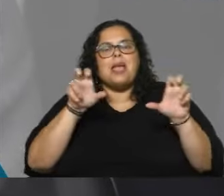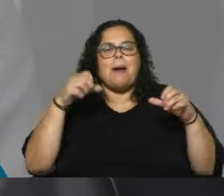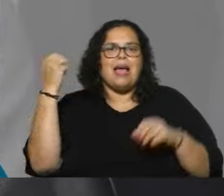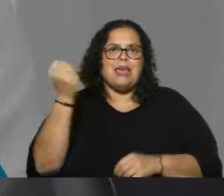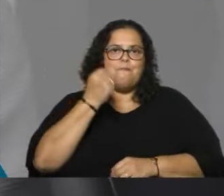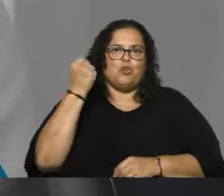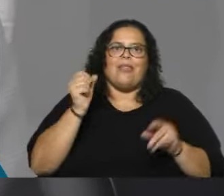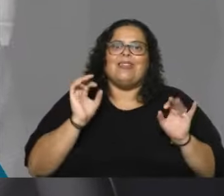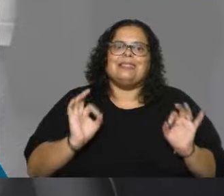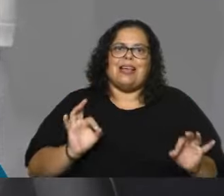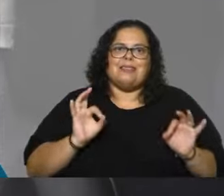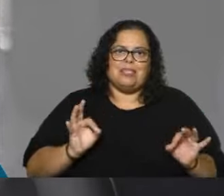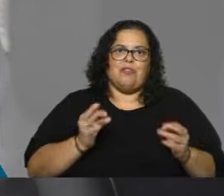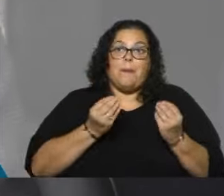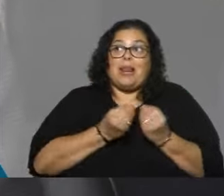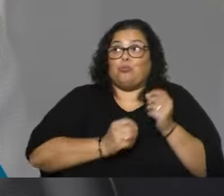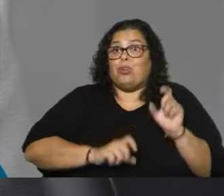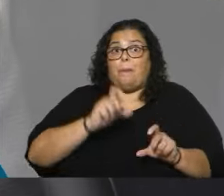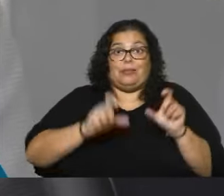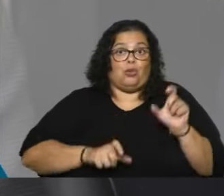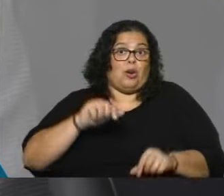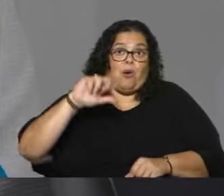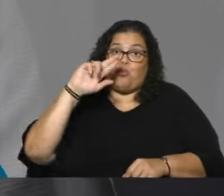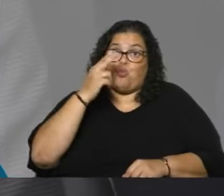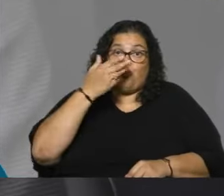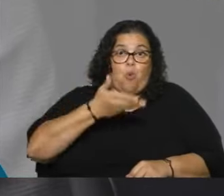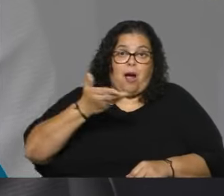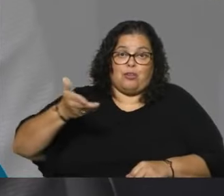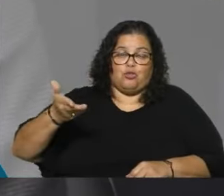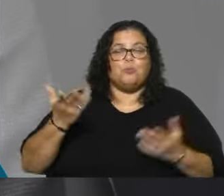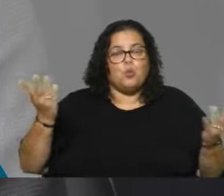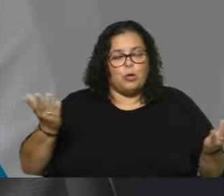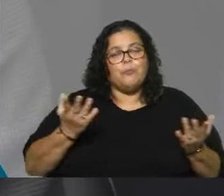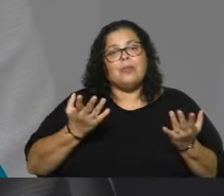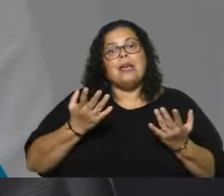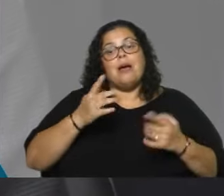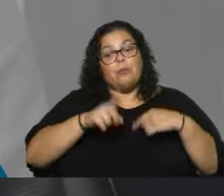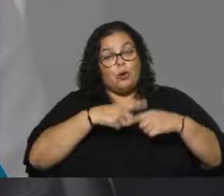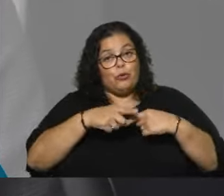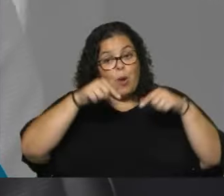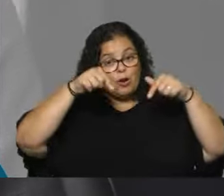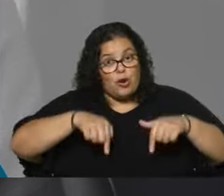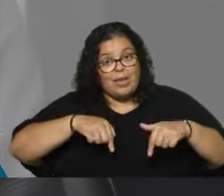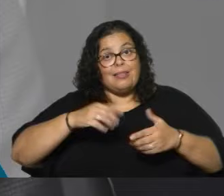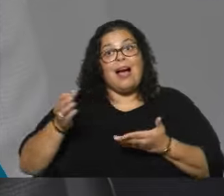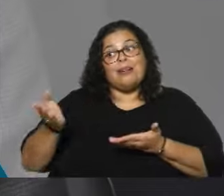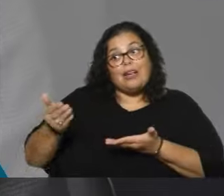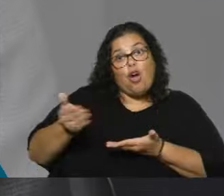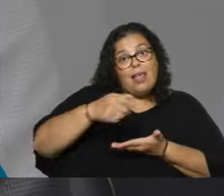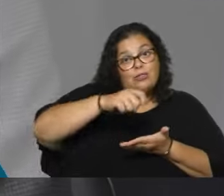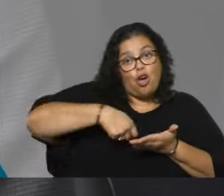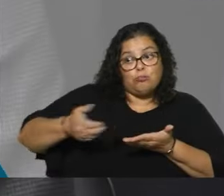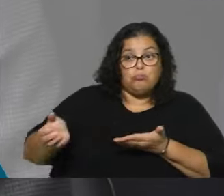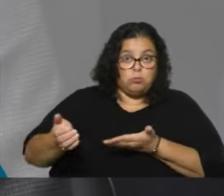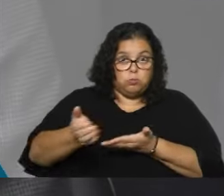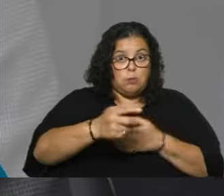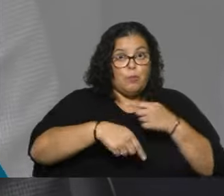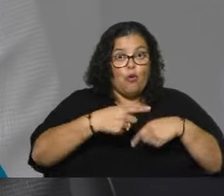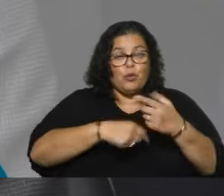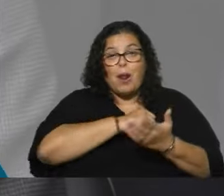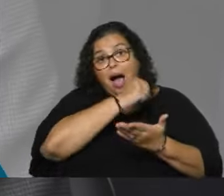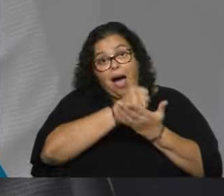tan sensible para tanta gente como es este. Así que, en definitiva, continuaremos con la recolección de firmas hasta que